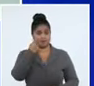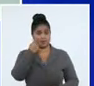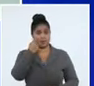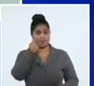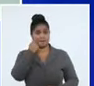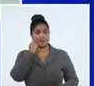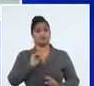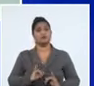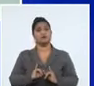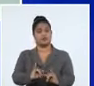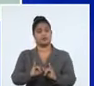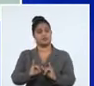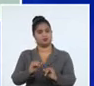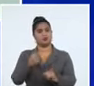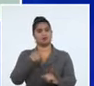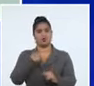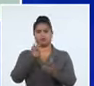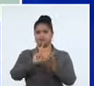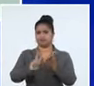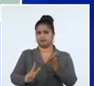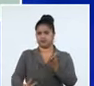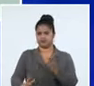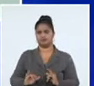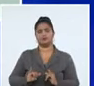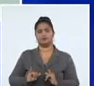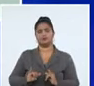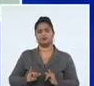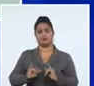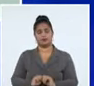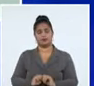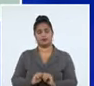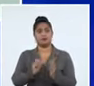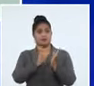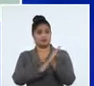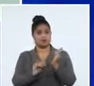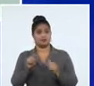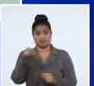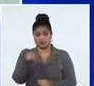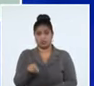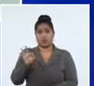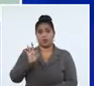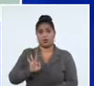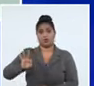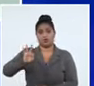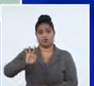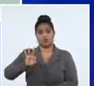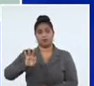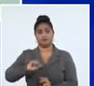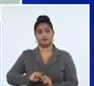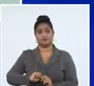lo voy a ayudar, que en los primeros 23 días del mes se han confirmado